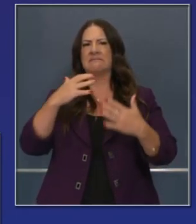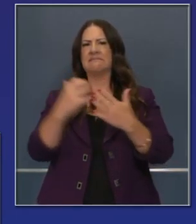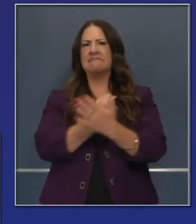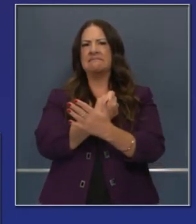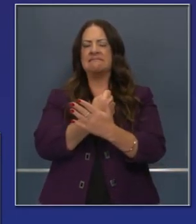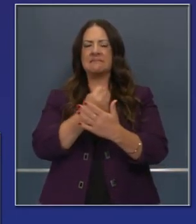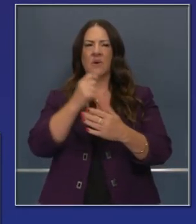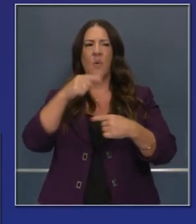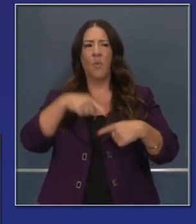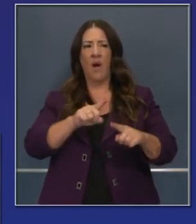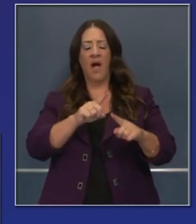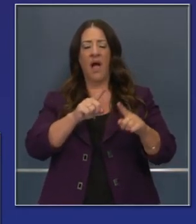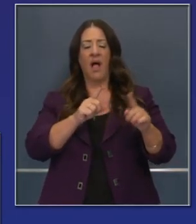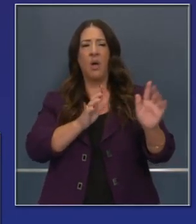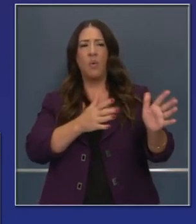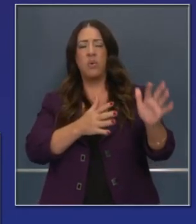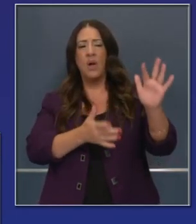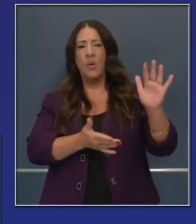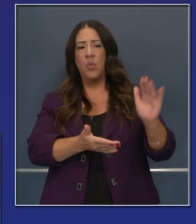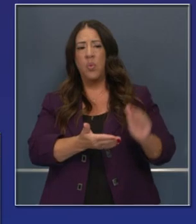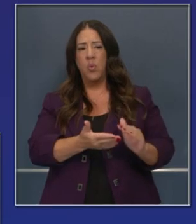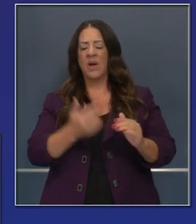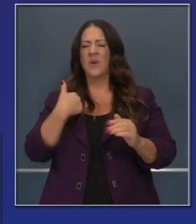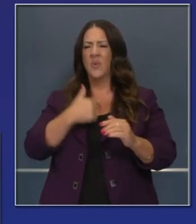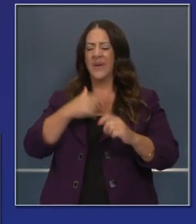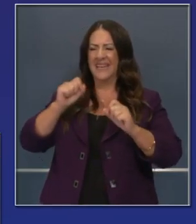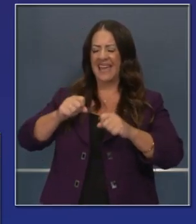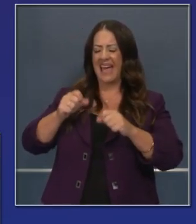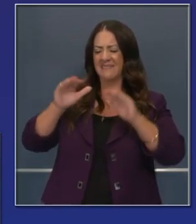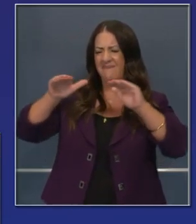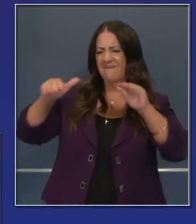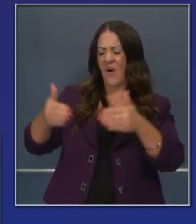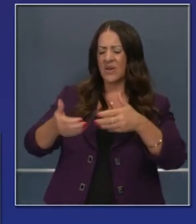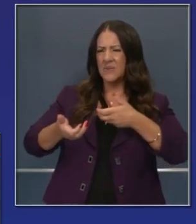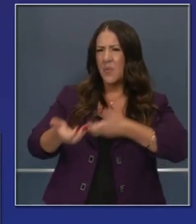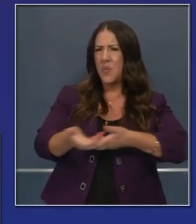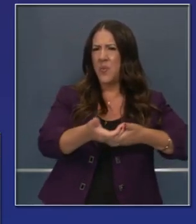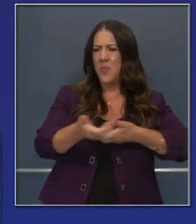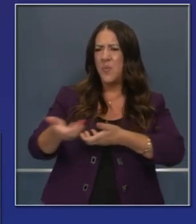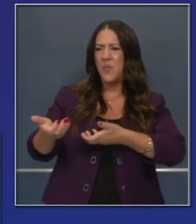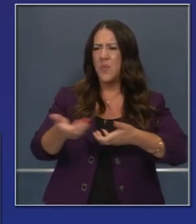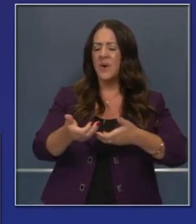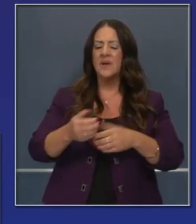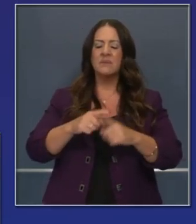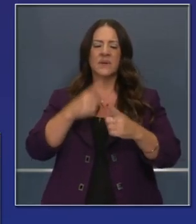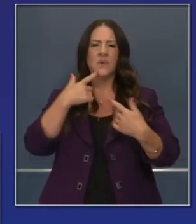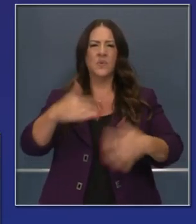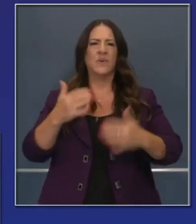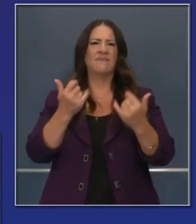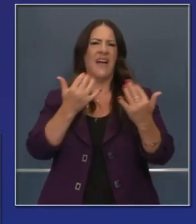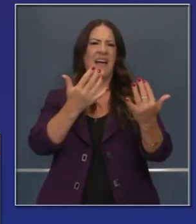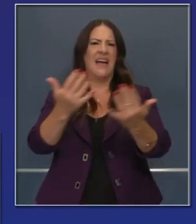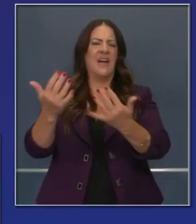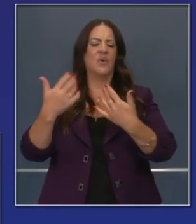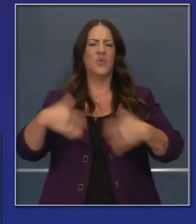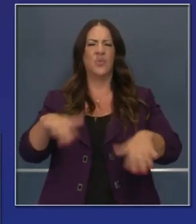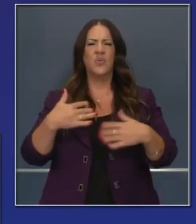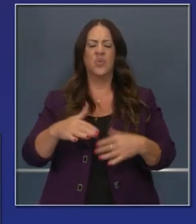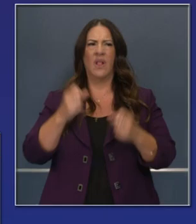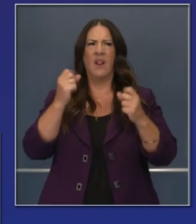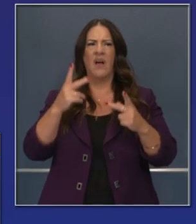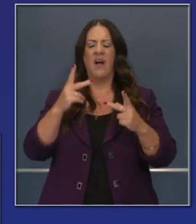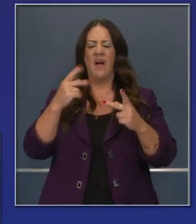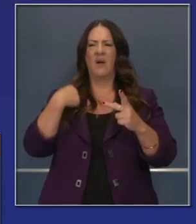la noche para poder aprovechar esas condiciones y avanzar los esfuerzos de contención. Sin embargo, tenemos